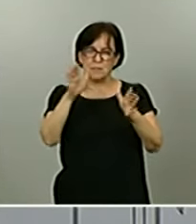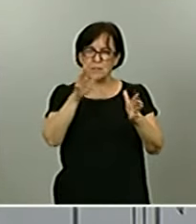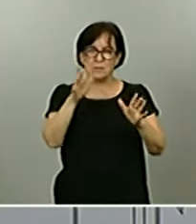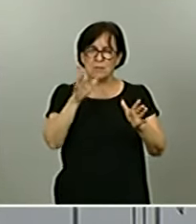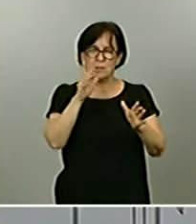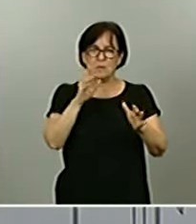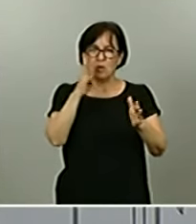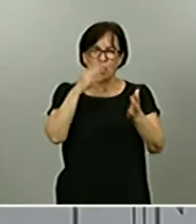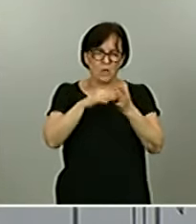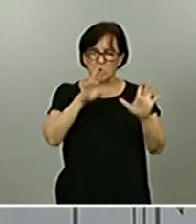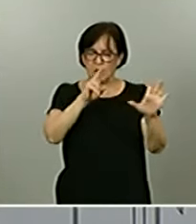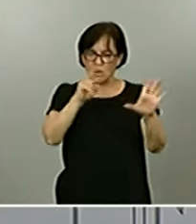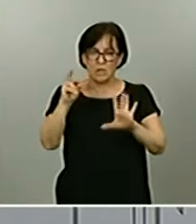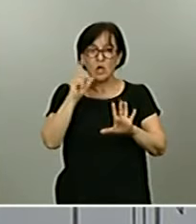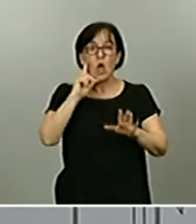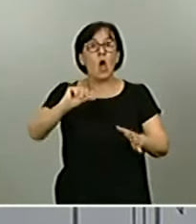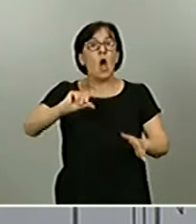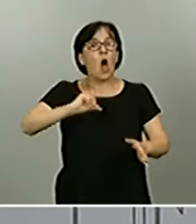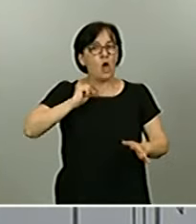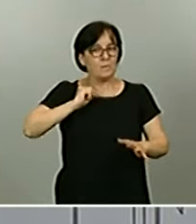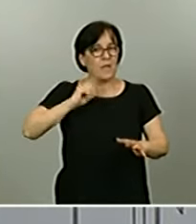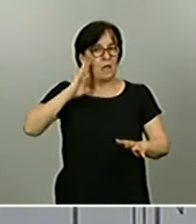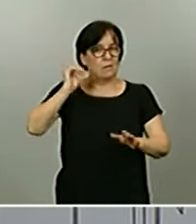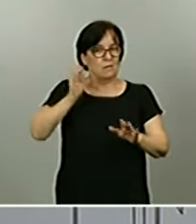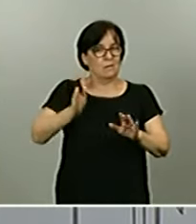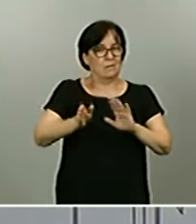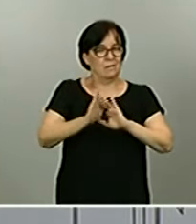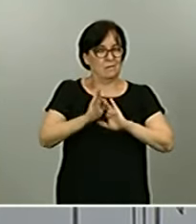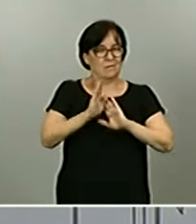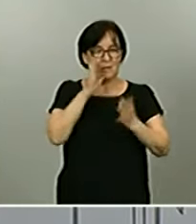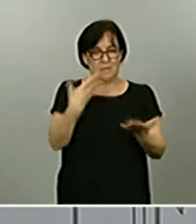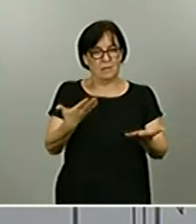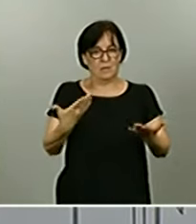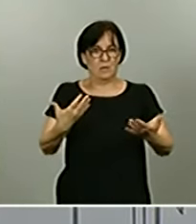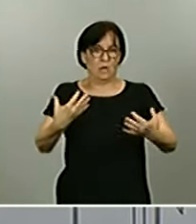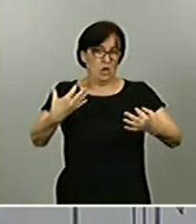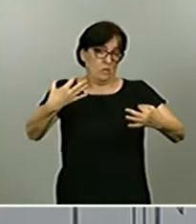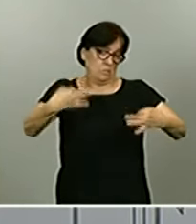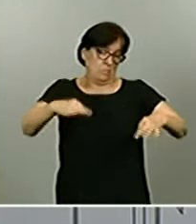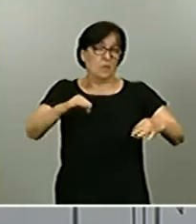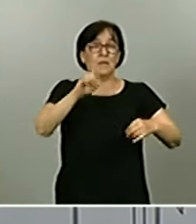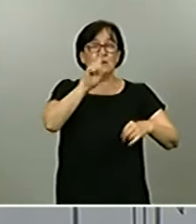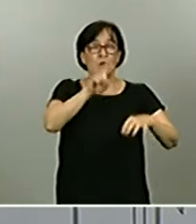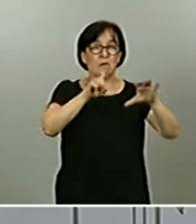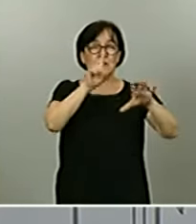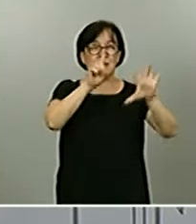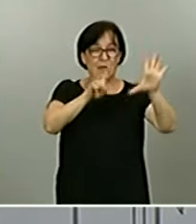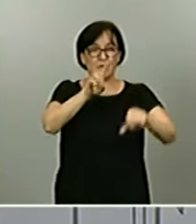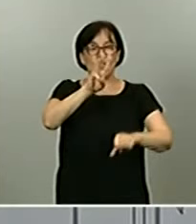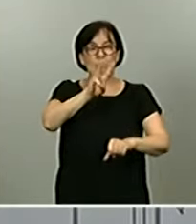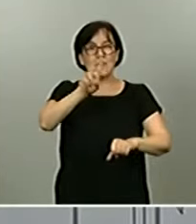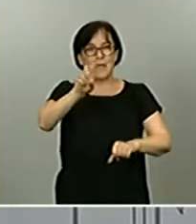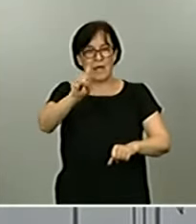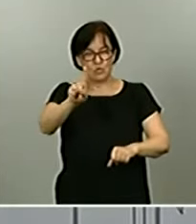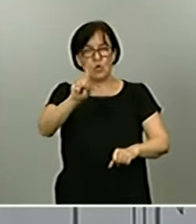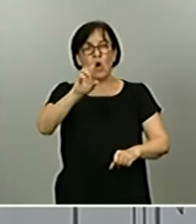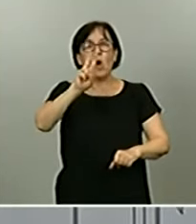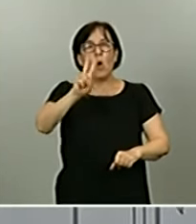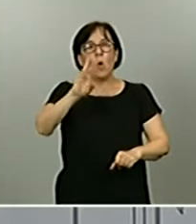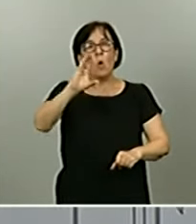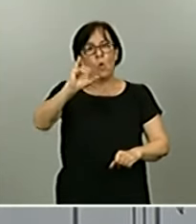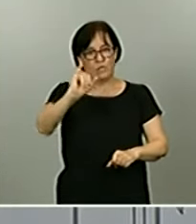casos hospitalizados en hospitalización convencional y 631 en UCIs, lo que nos pone en poco